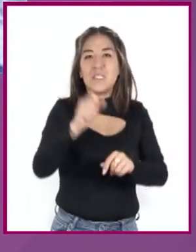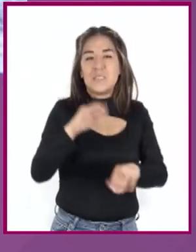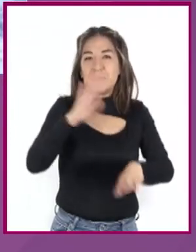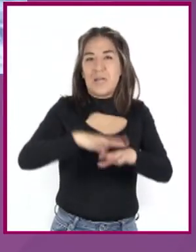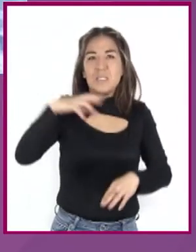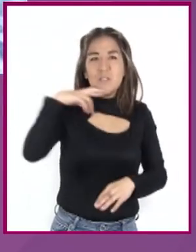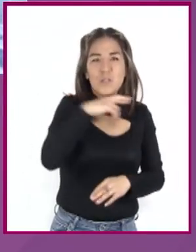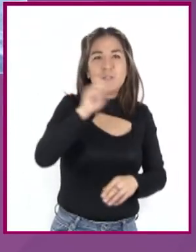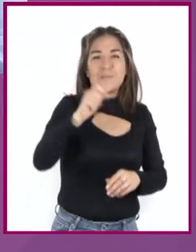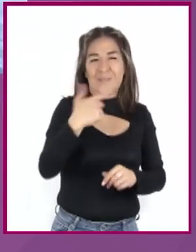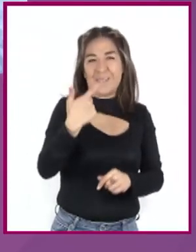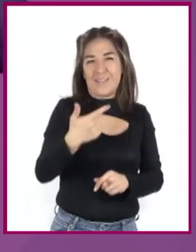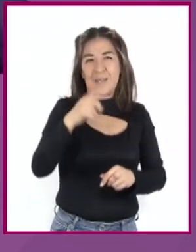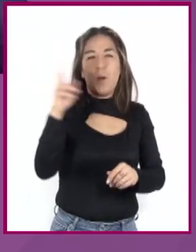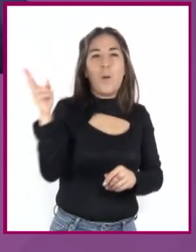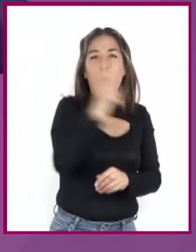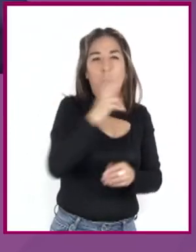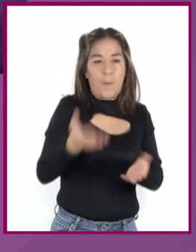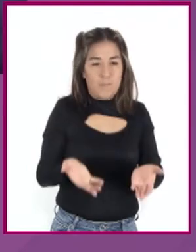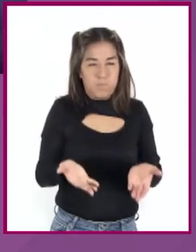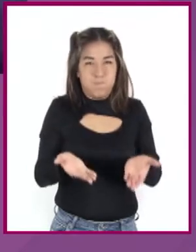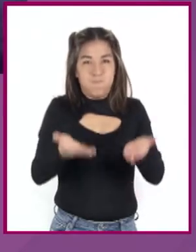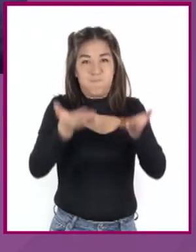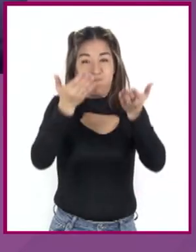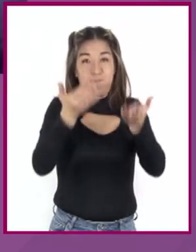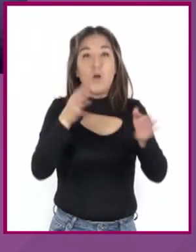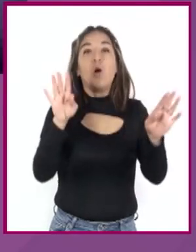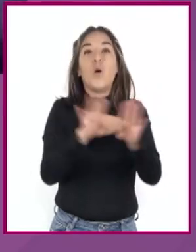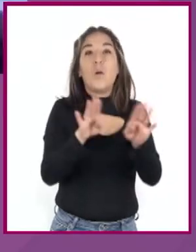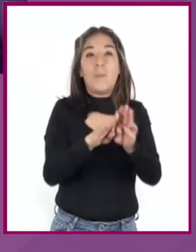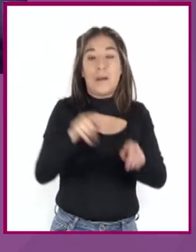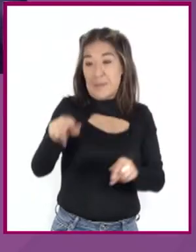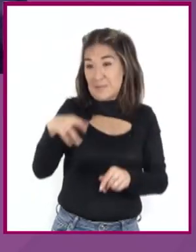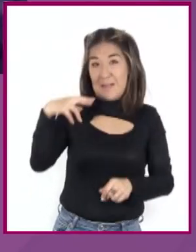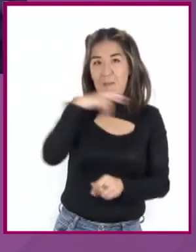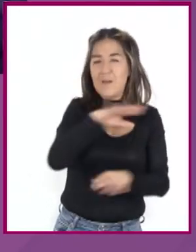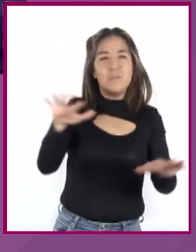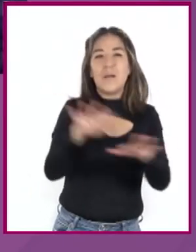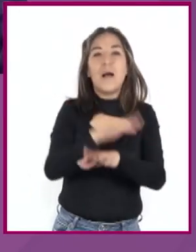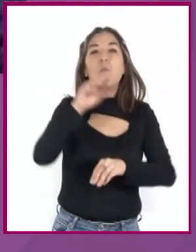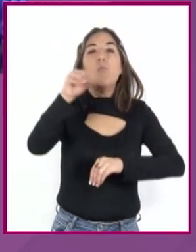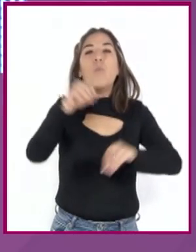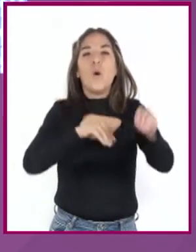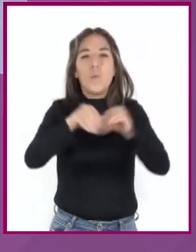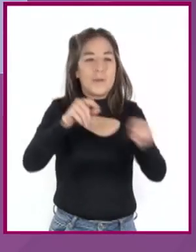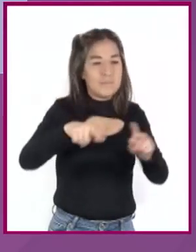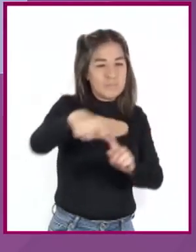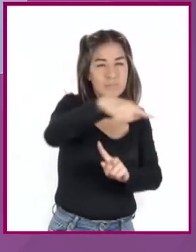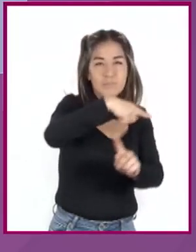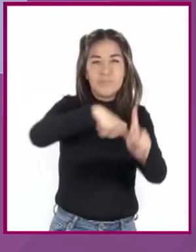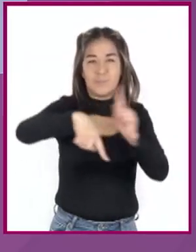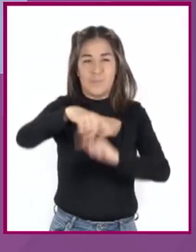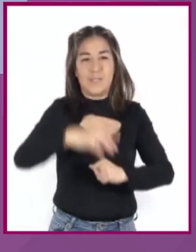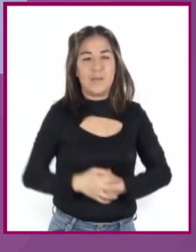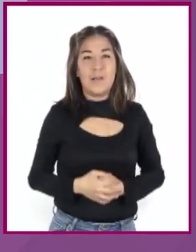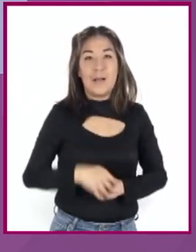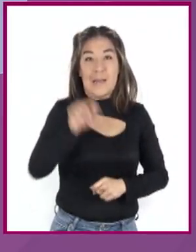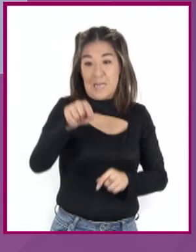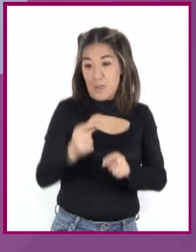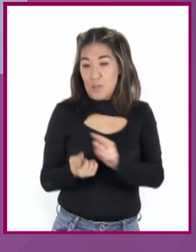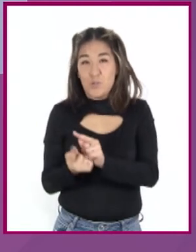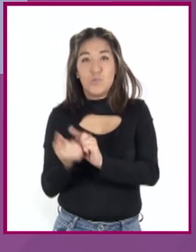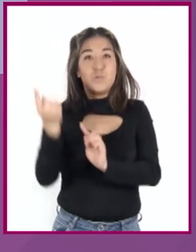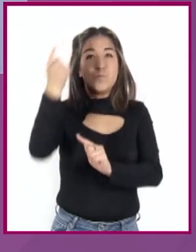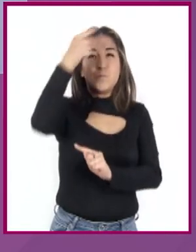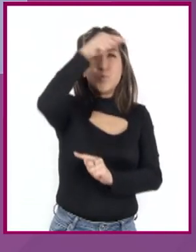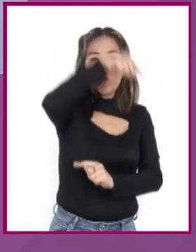que actúa sobre él. No hay cambio de rapidez, solo hay cambio de dirección. Sexta, el cohete que transporta